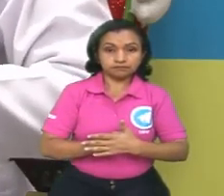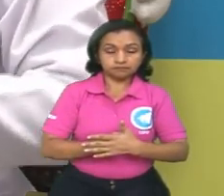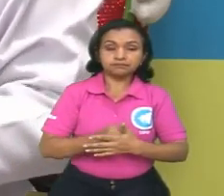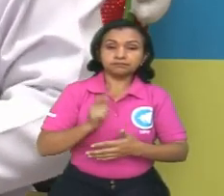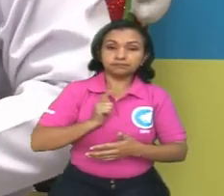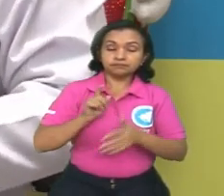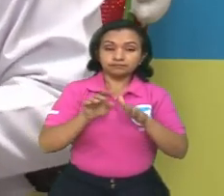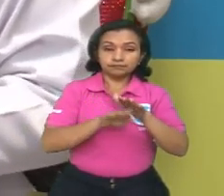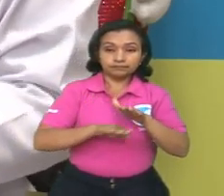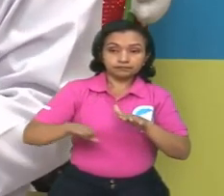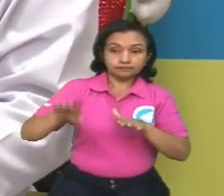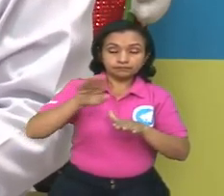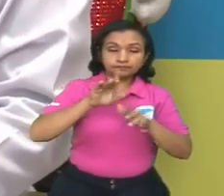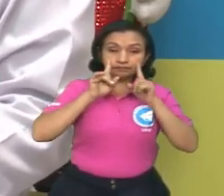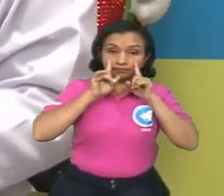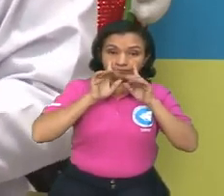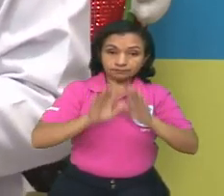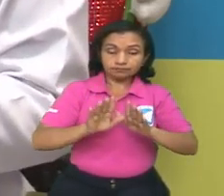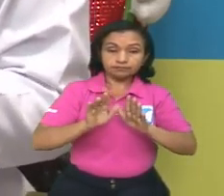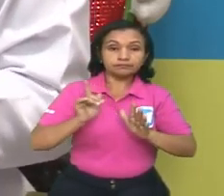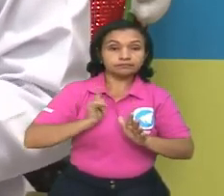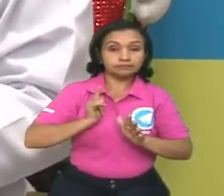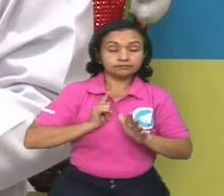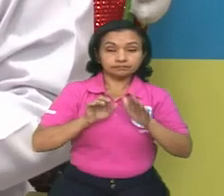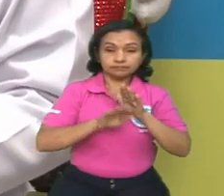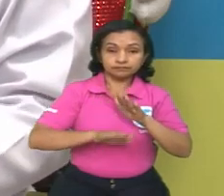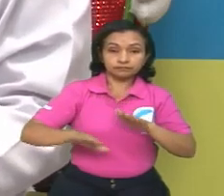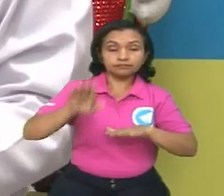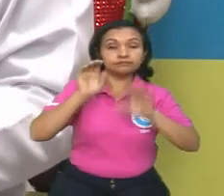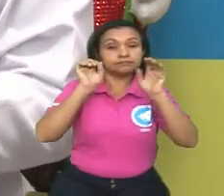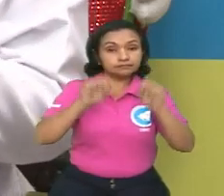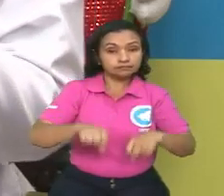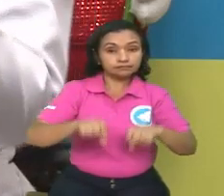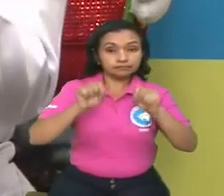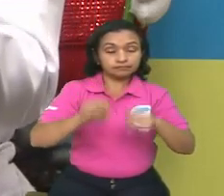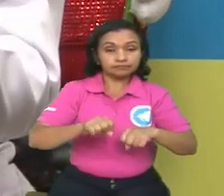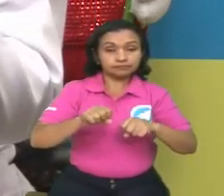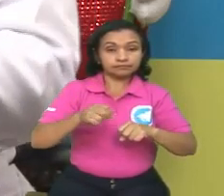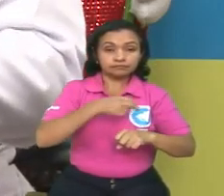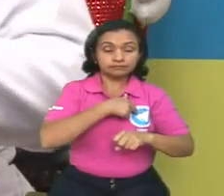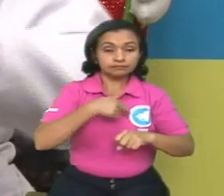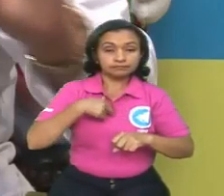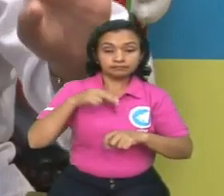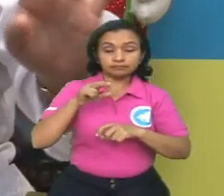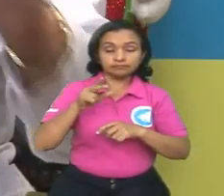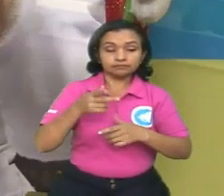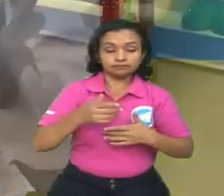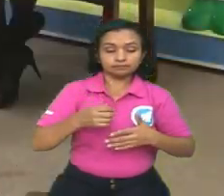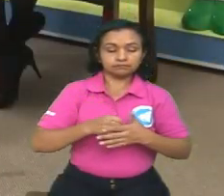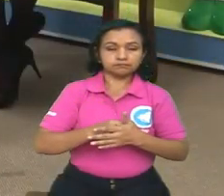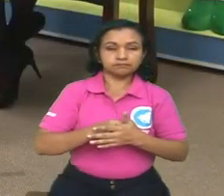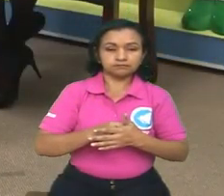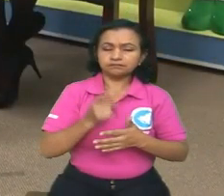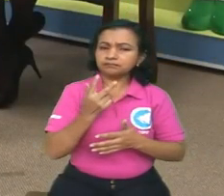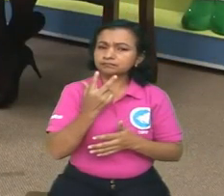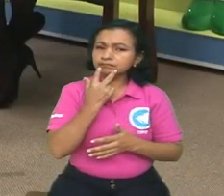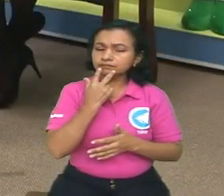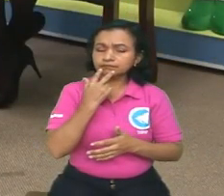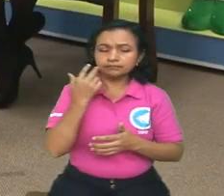tiene mayor preparación, tiene mayor posibilidad de enfrentarse al virus y eliminarlo o no provocar,